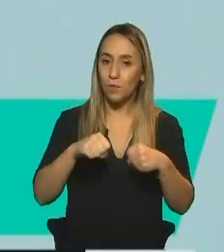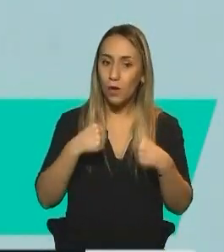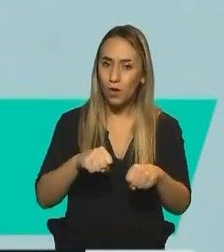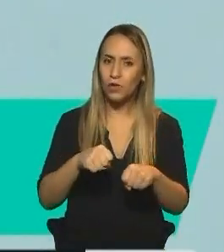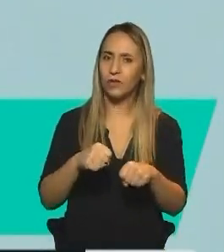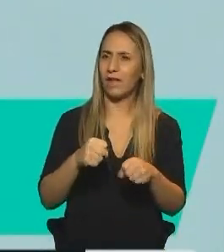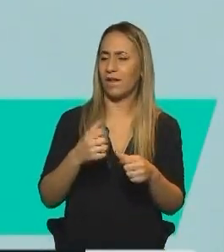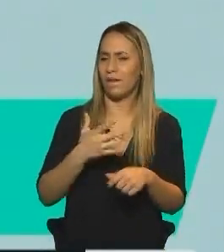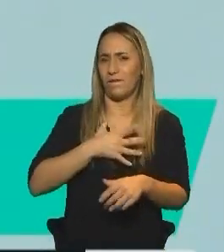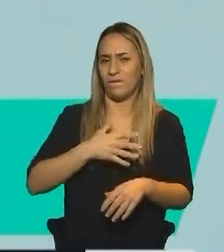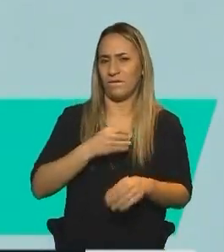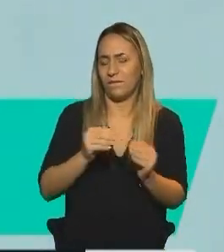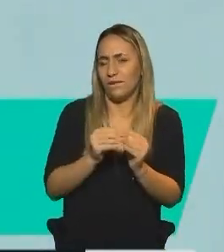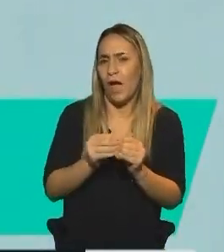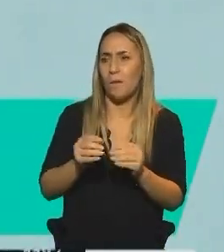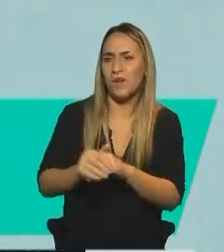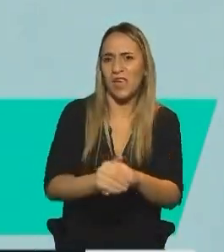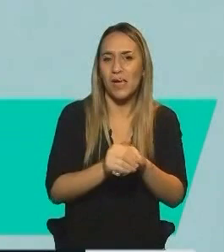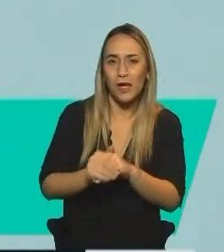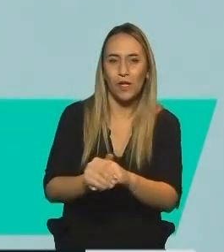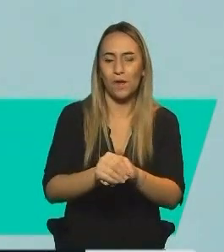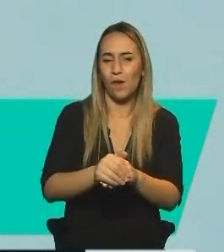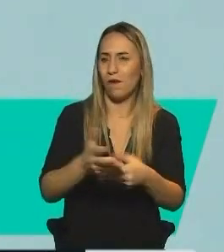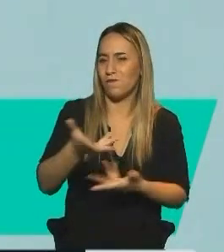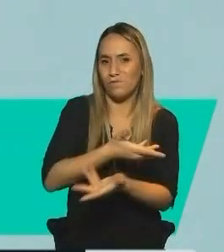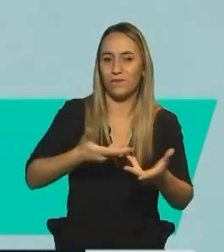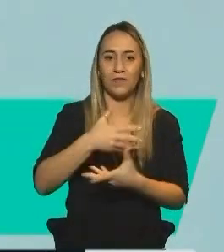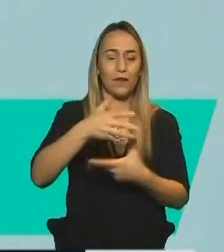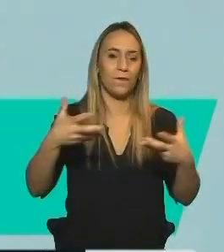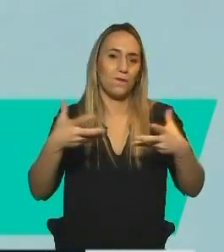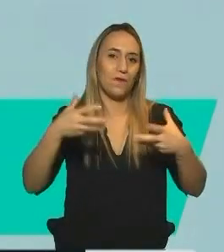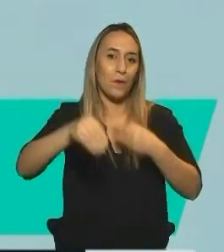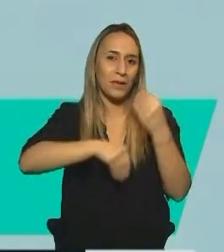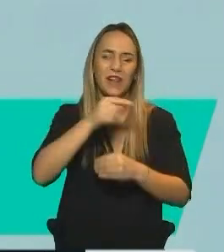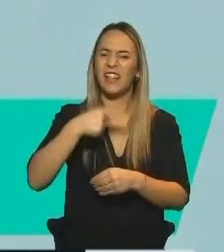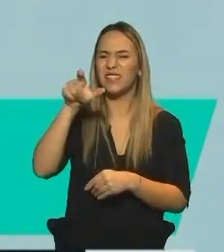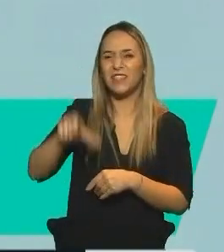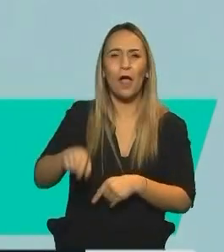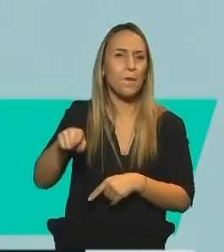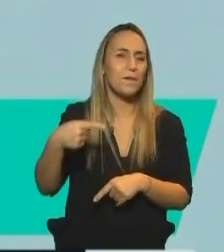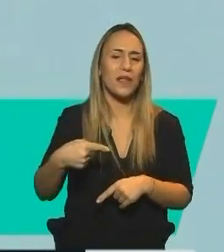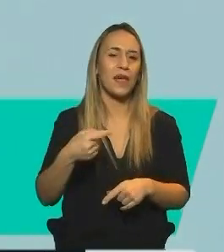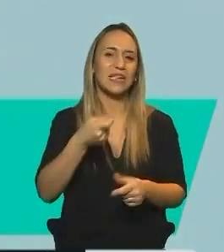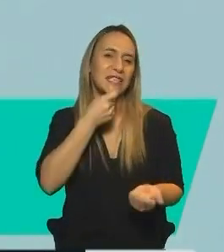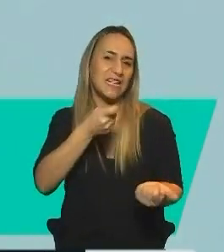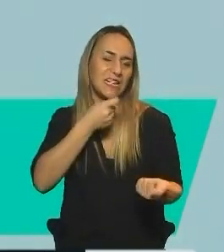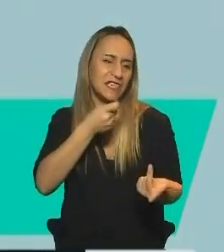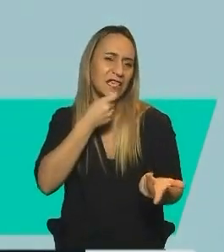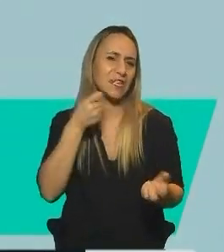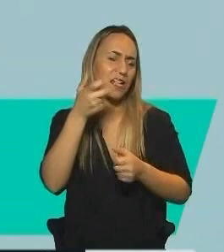muy amiguero, muy familiero. Le encantaba contar chistes en las reuniones familiares. La verdad que